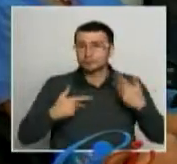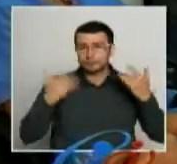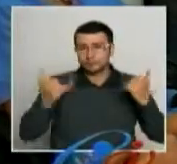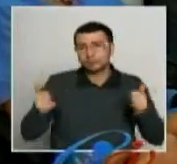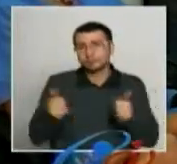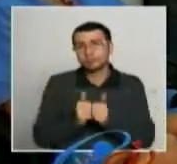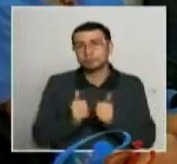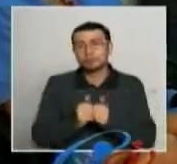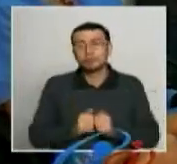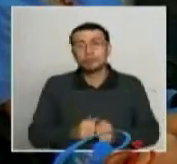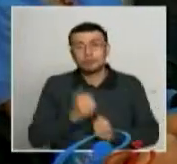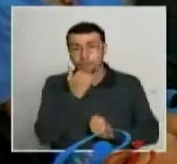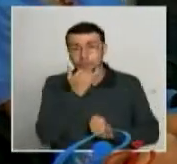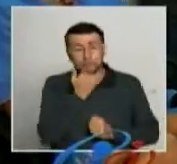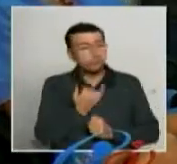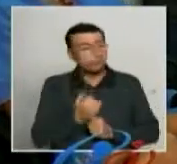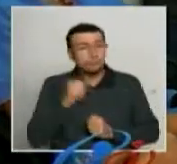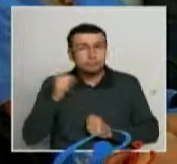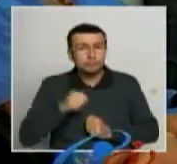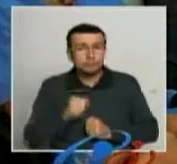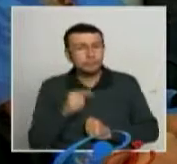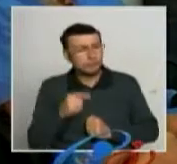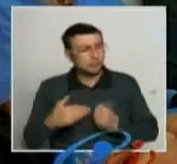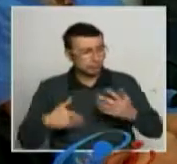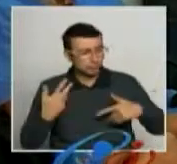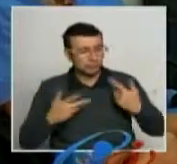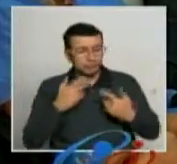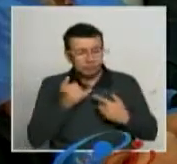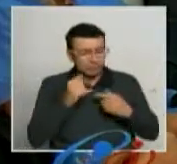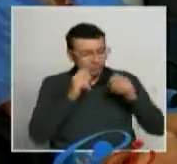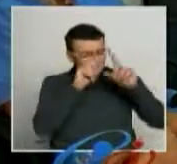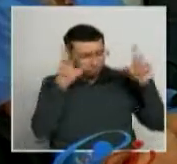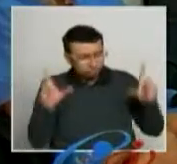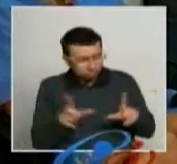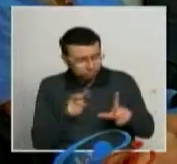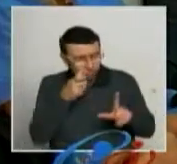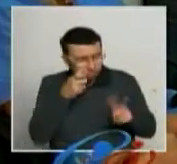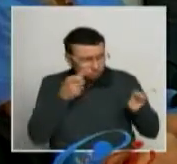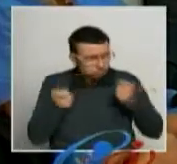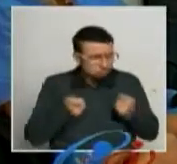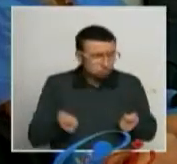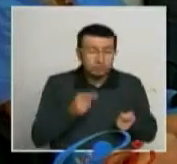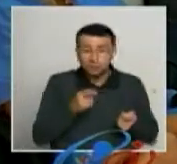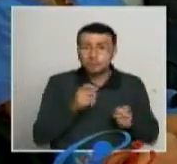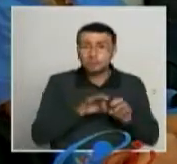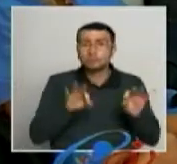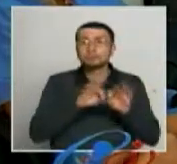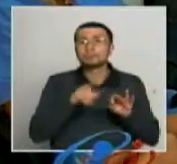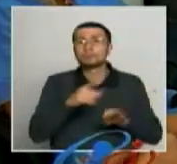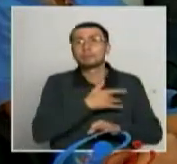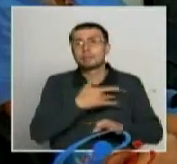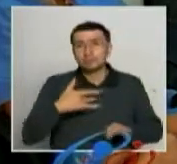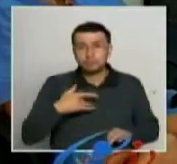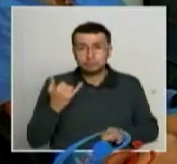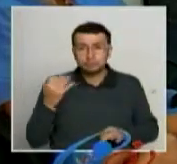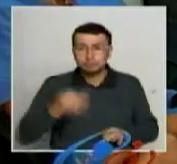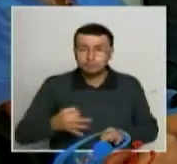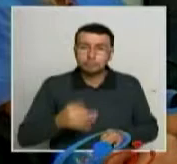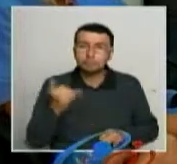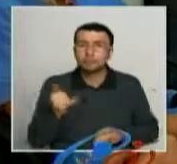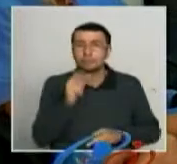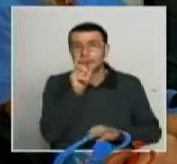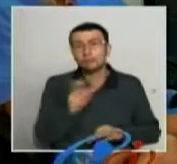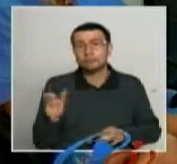con ustedes. Sí, es vital y este examen es vital para el examen y para el tipo de terapia que nosotros realizamos con los